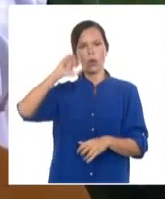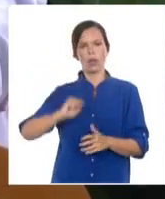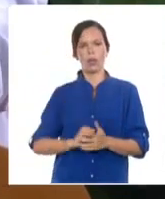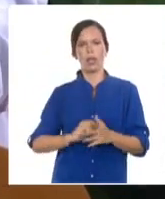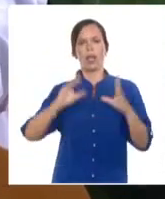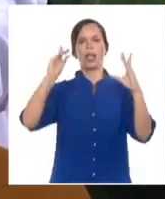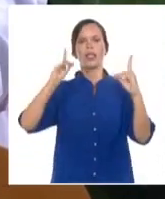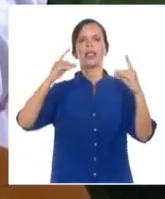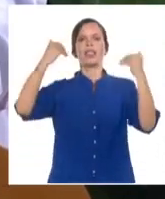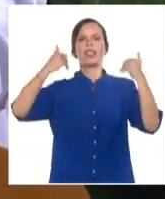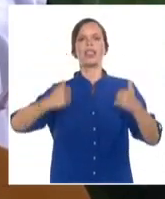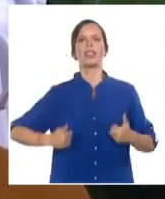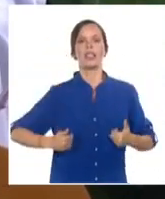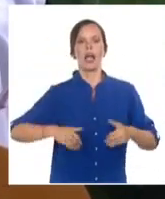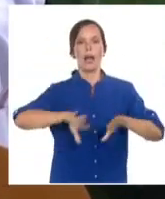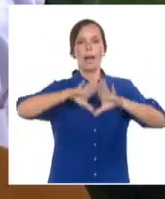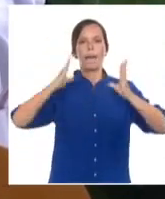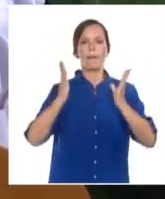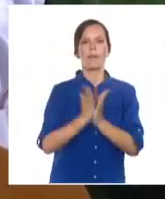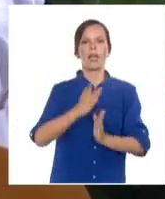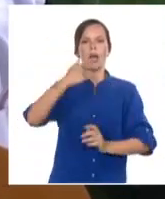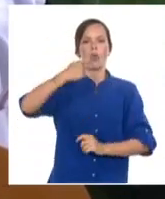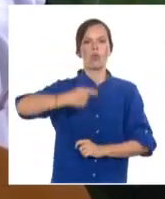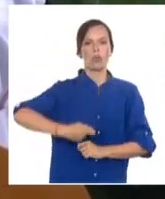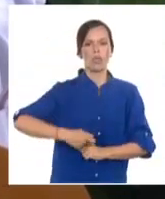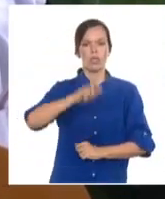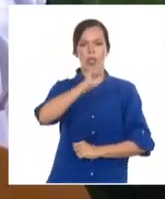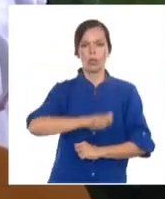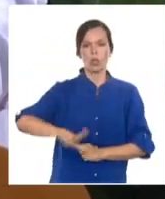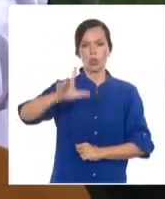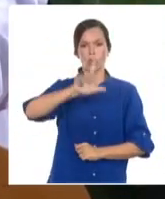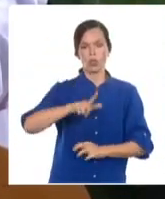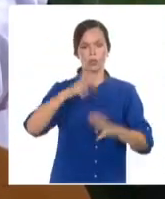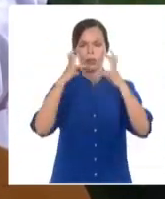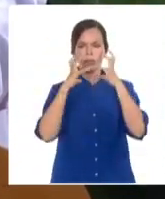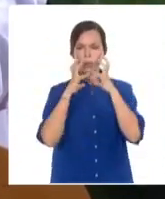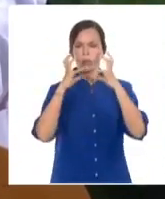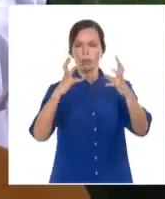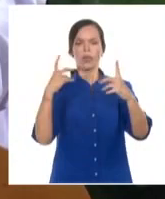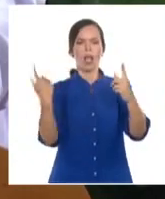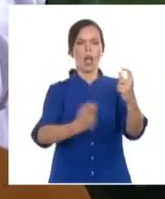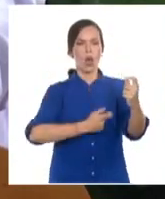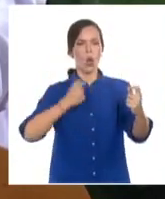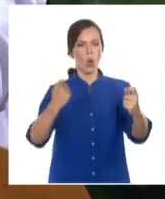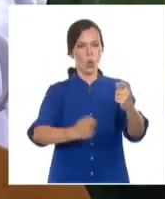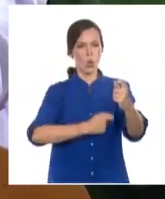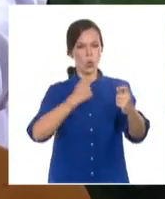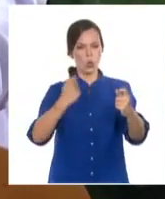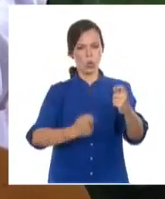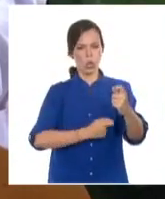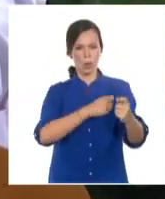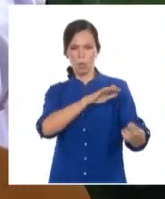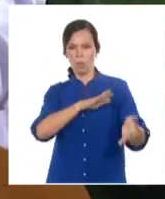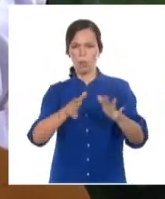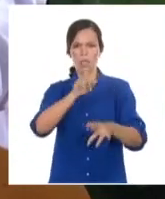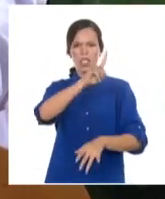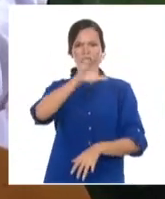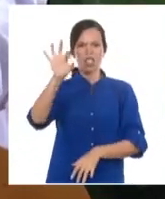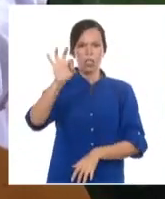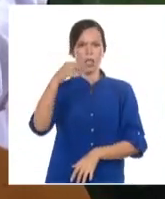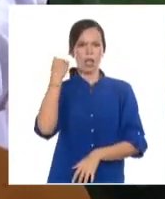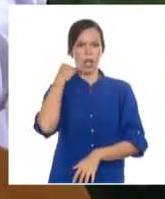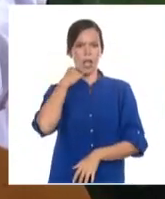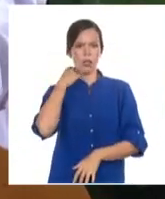hombre y la justicia social serían fuentes de motivación y de lucha durante estos casi 100 años y que hemos